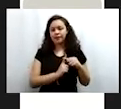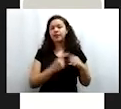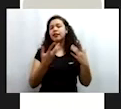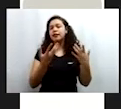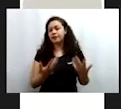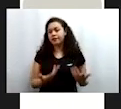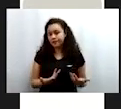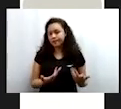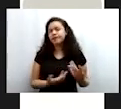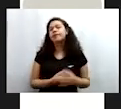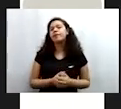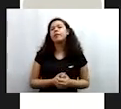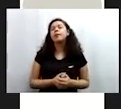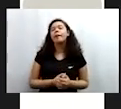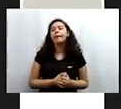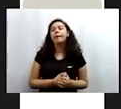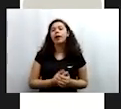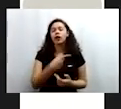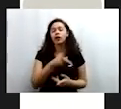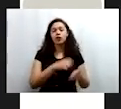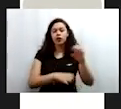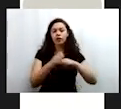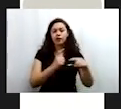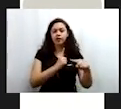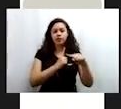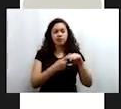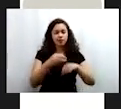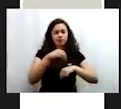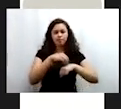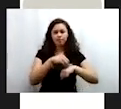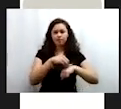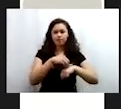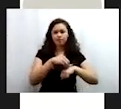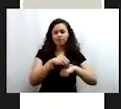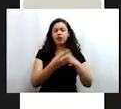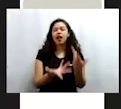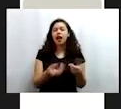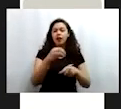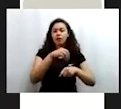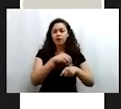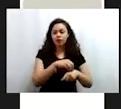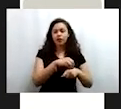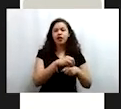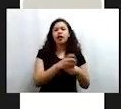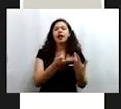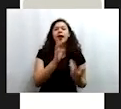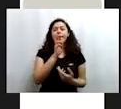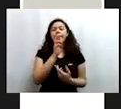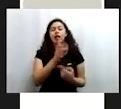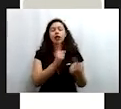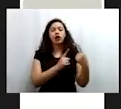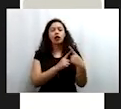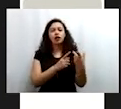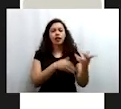estará dando a tu empresa. Ayuda a establecer y, por supuesto, repartir mejor las cargas